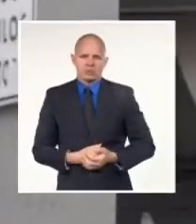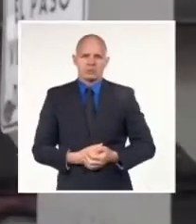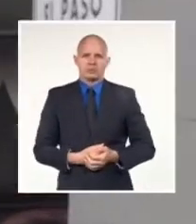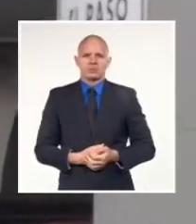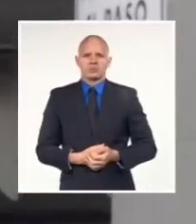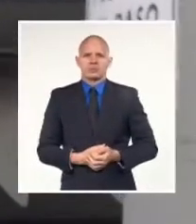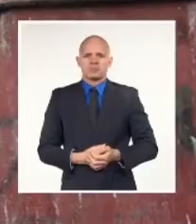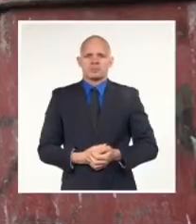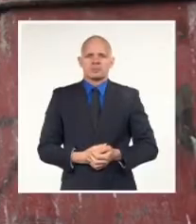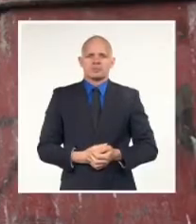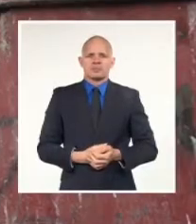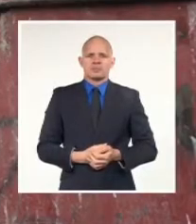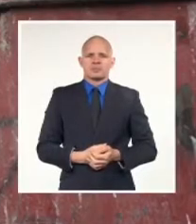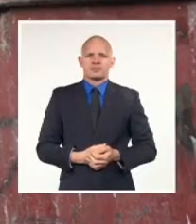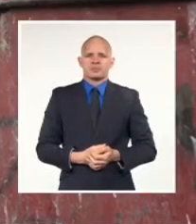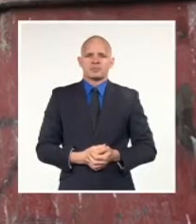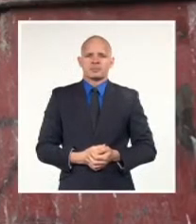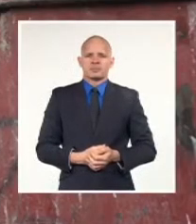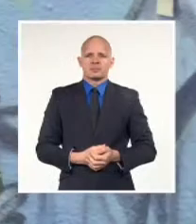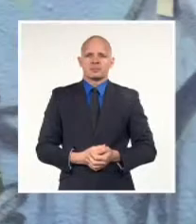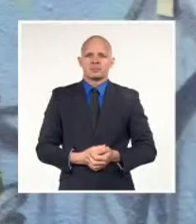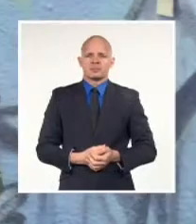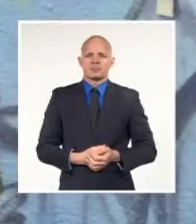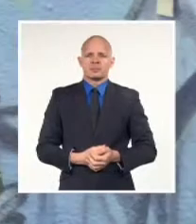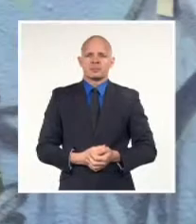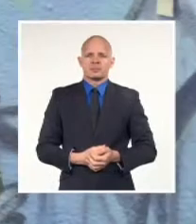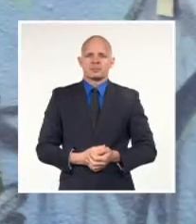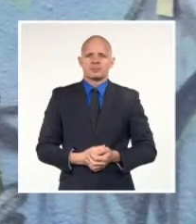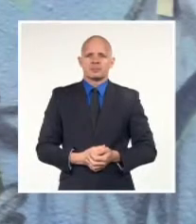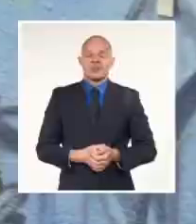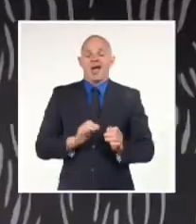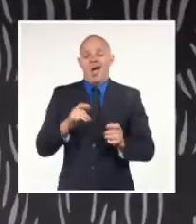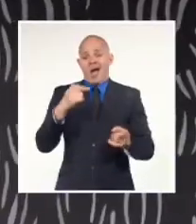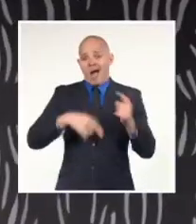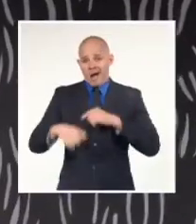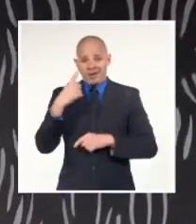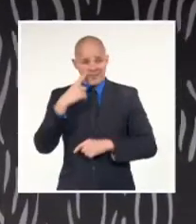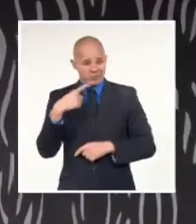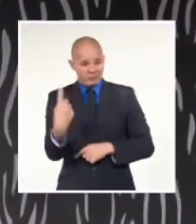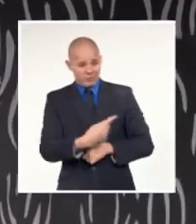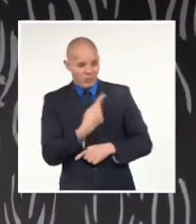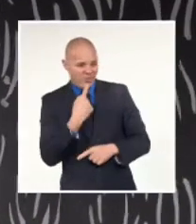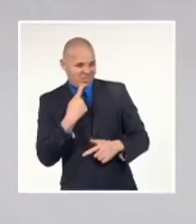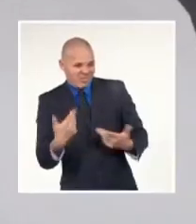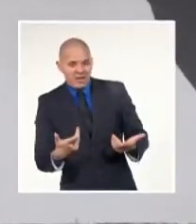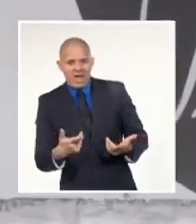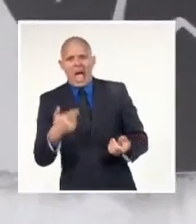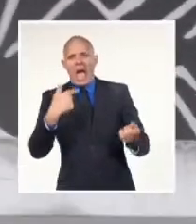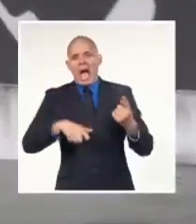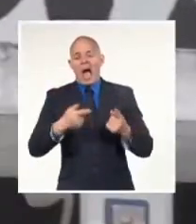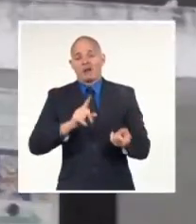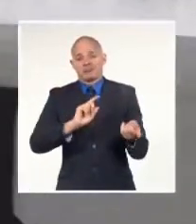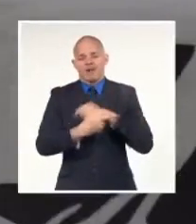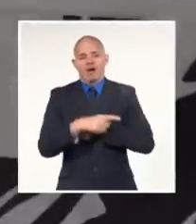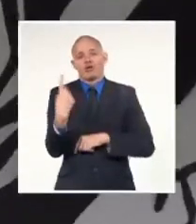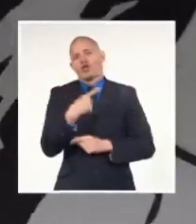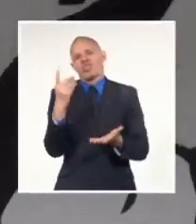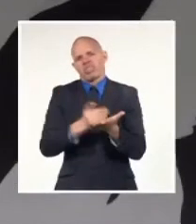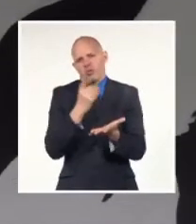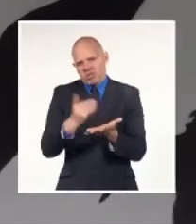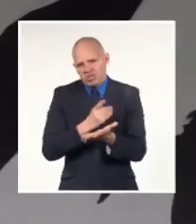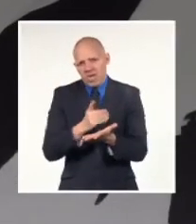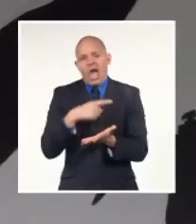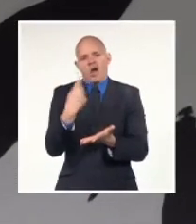Y que han metido también junto al colonial el pueblo en deuda. Y ahora es para que el pueblo pague, el trabajador pague,